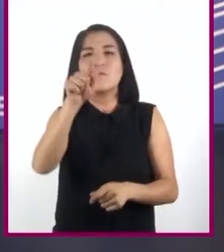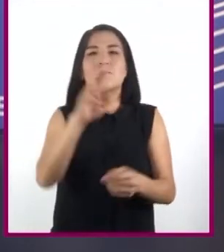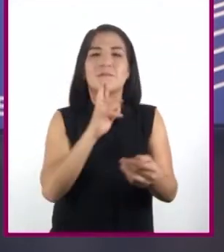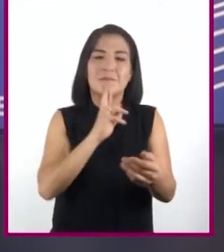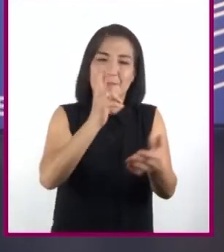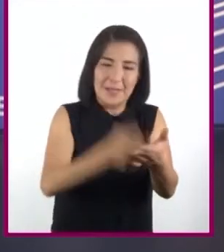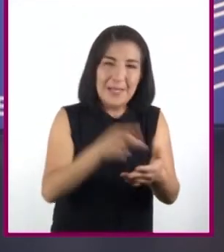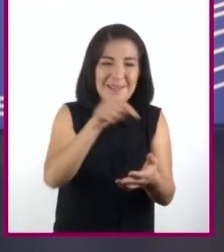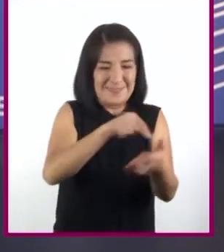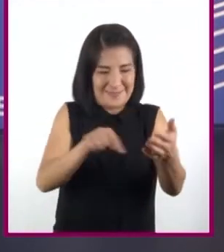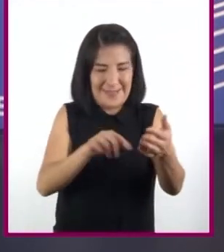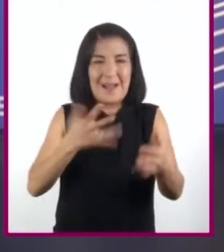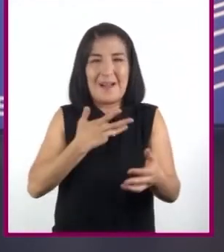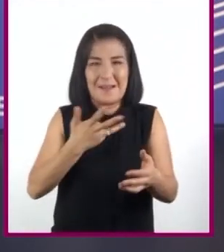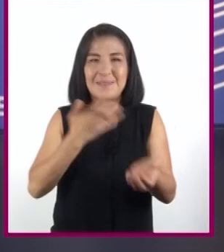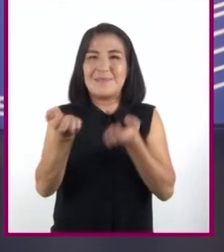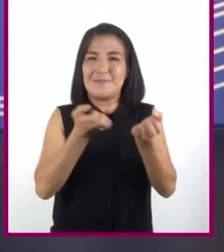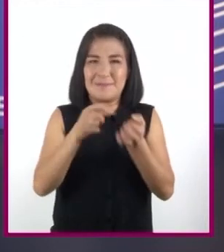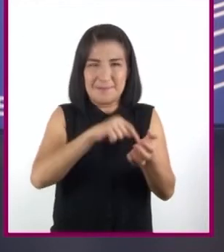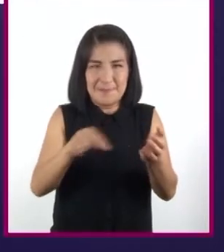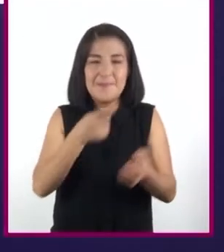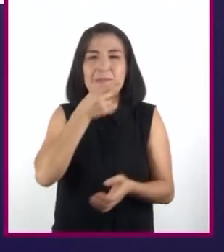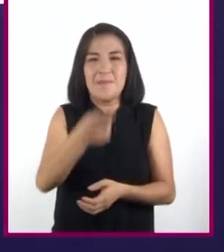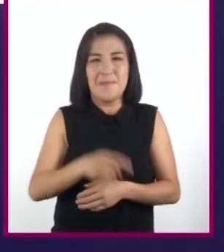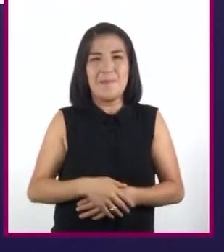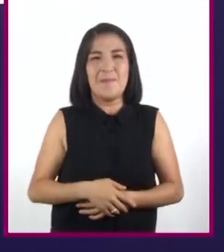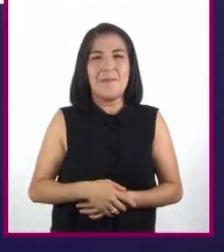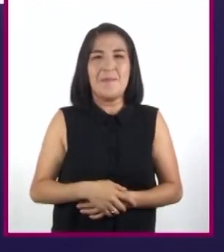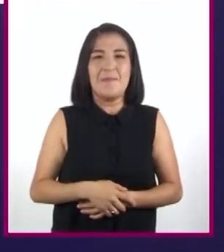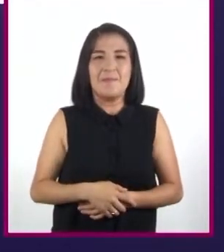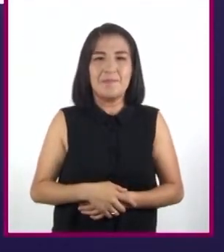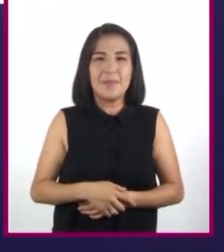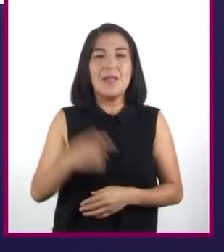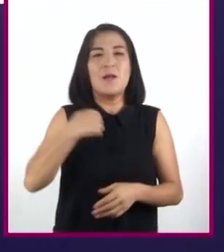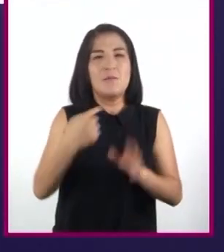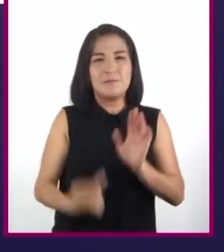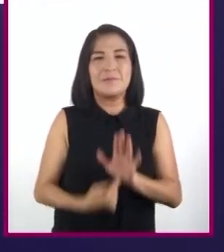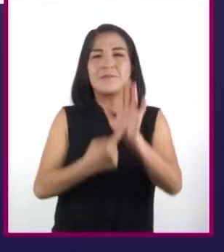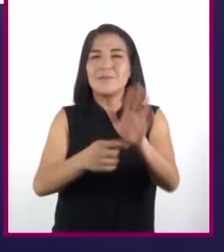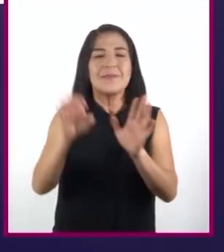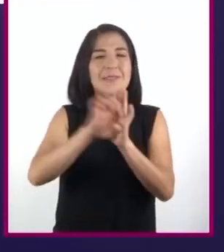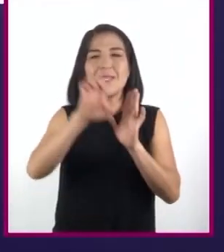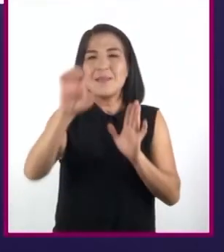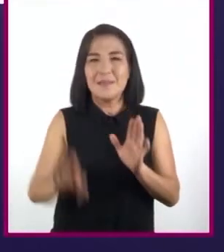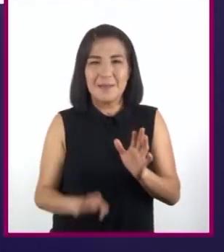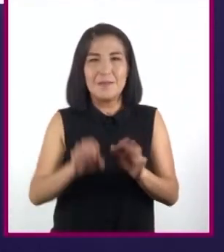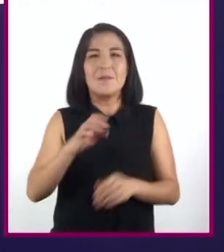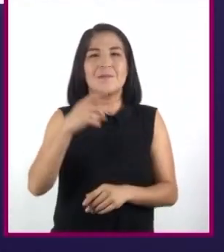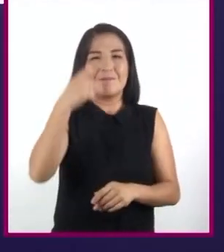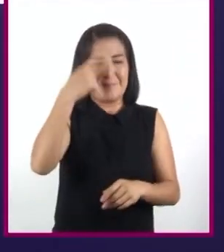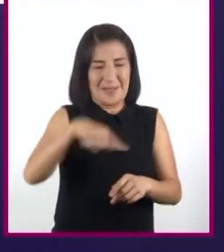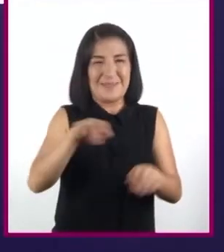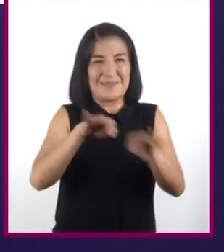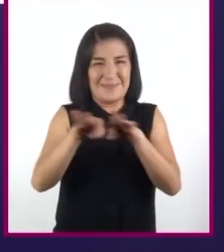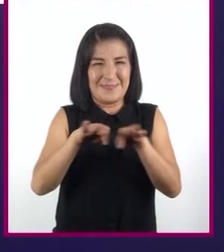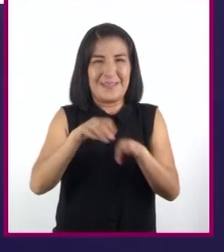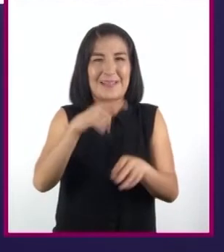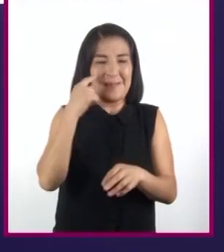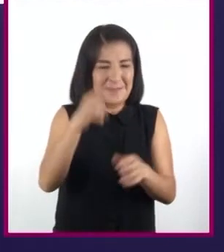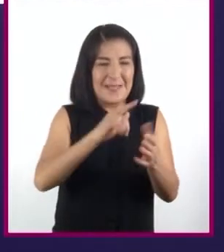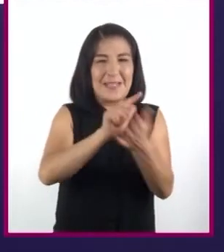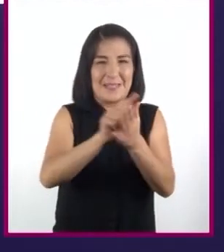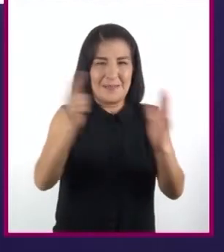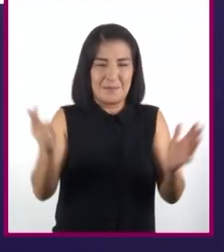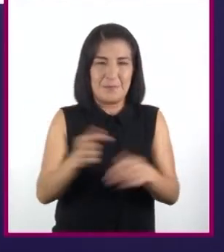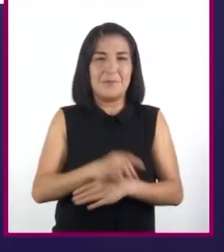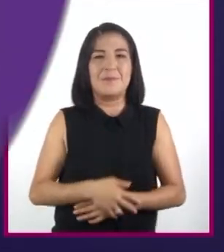el ejercicio que se te sugiere. Aquí te presentamos un ejemplo de la actividad que puedes realizar con las lecturas